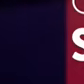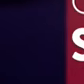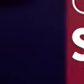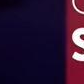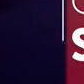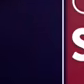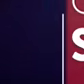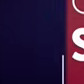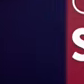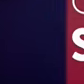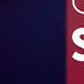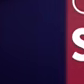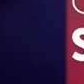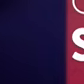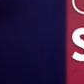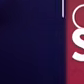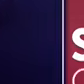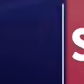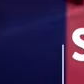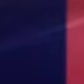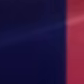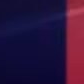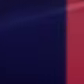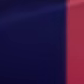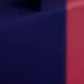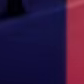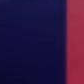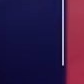de bloqueos y ya se sienten los efectos.